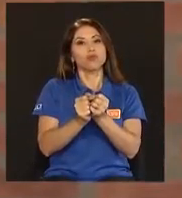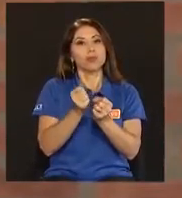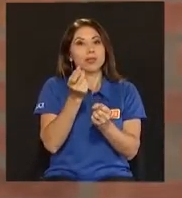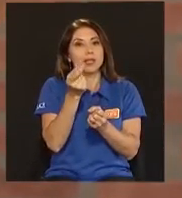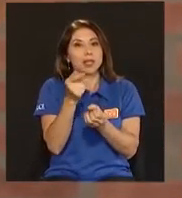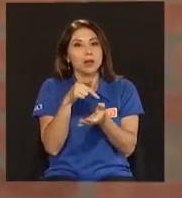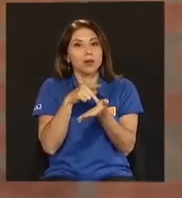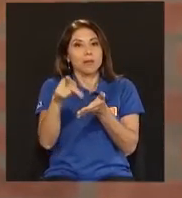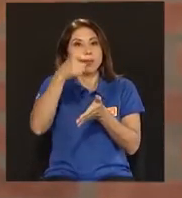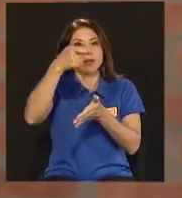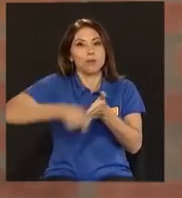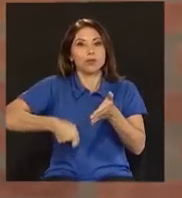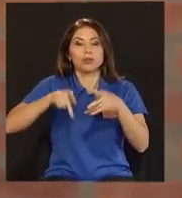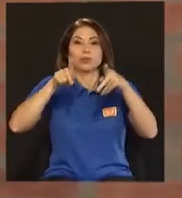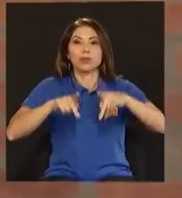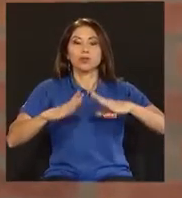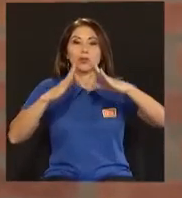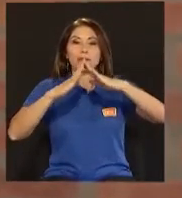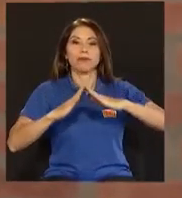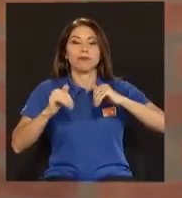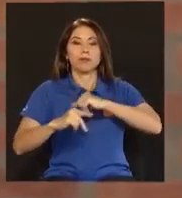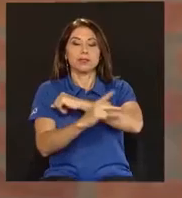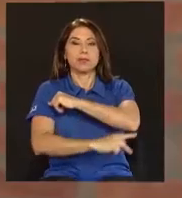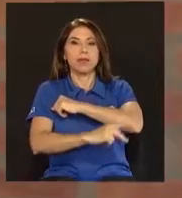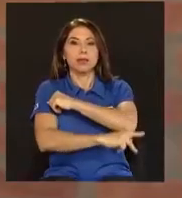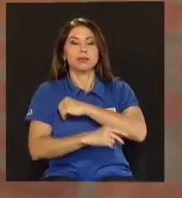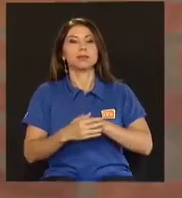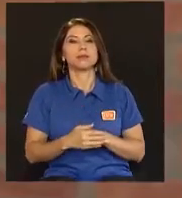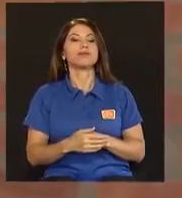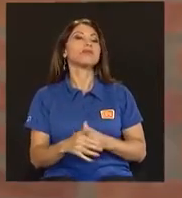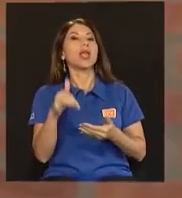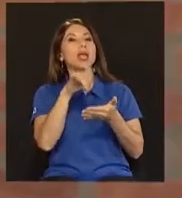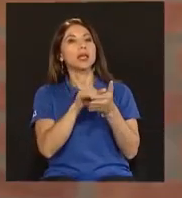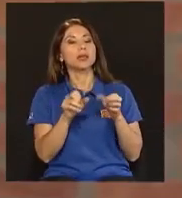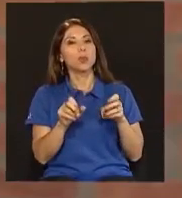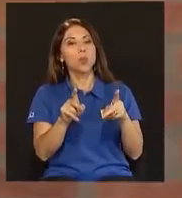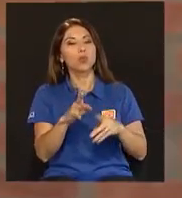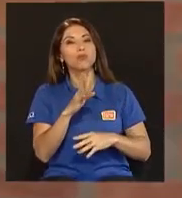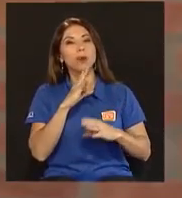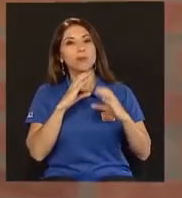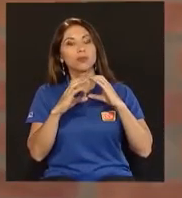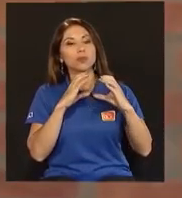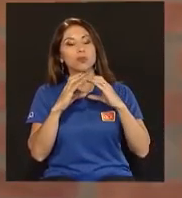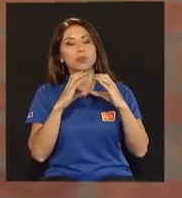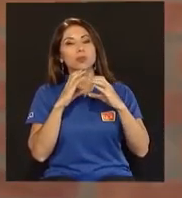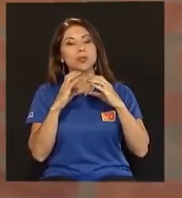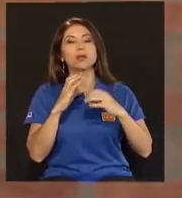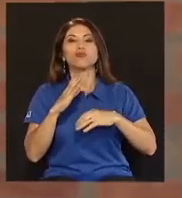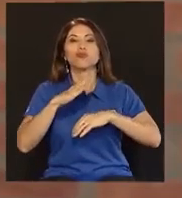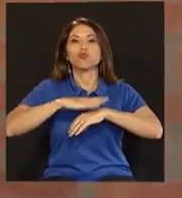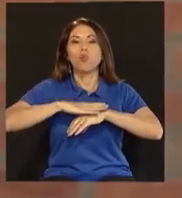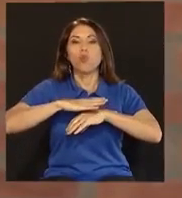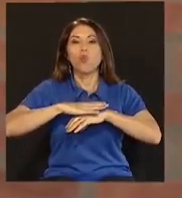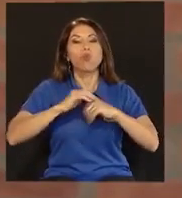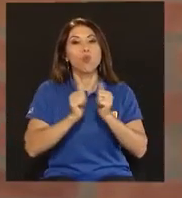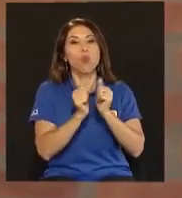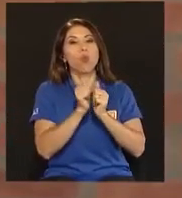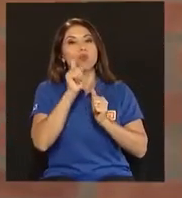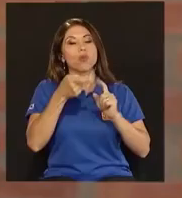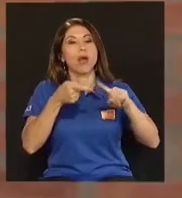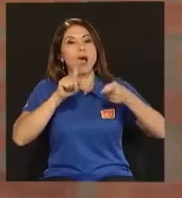que tributan los habitantes de este país, y en esta ocasión vamos a conversar con un amigo